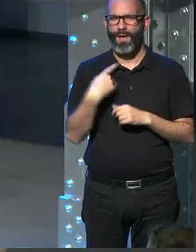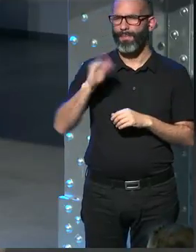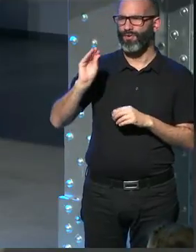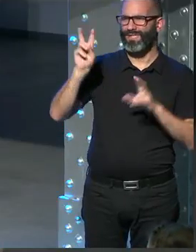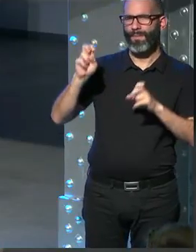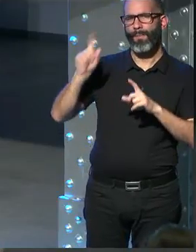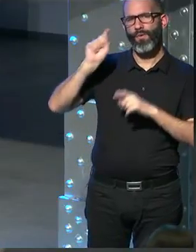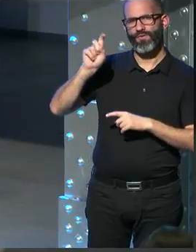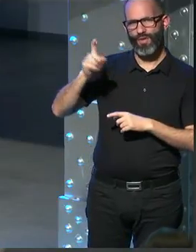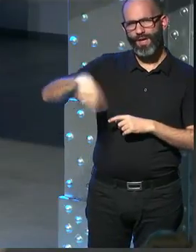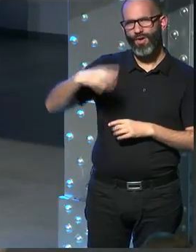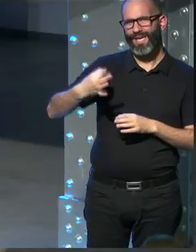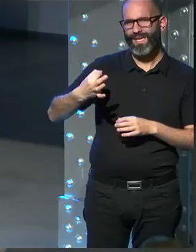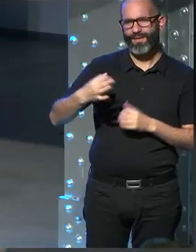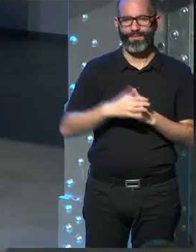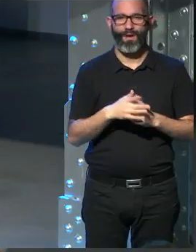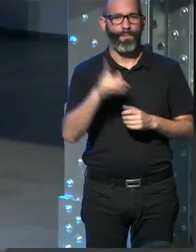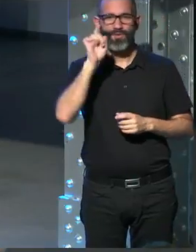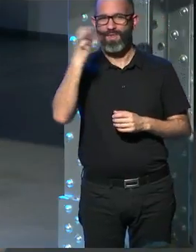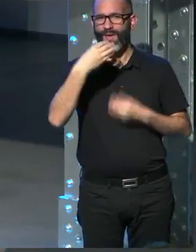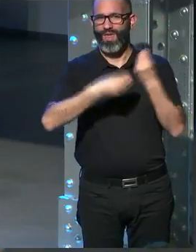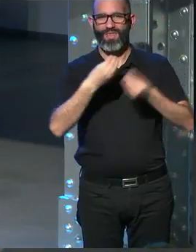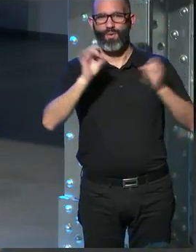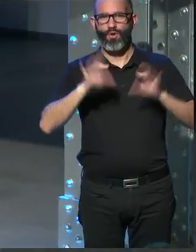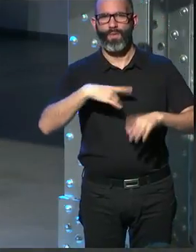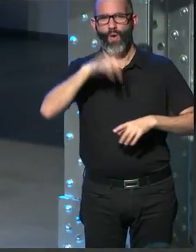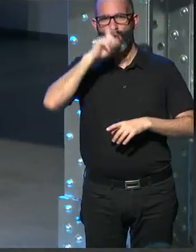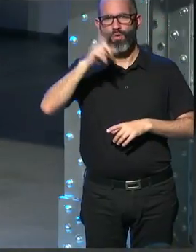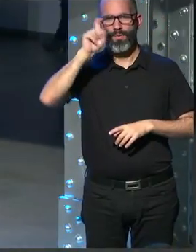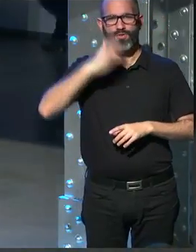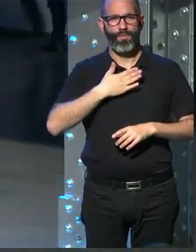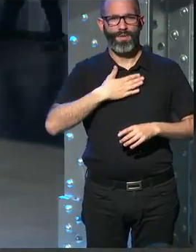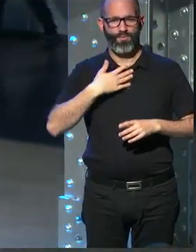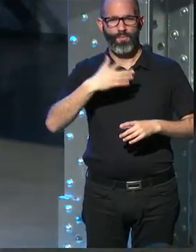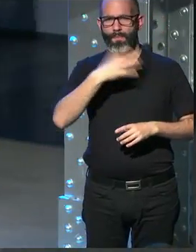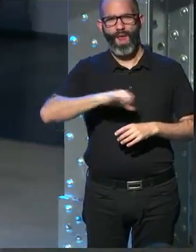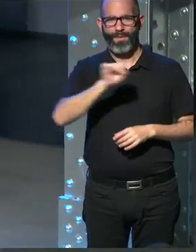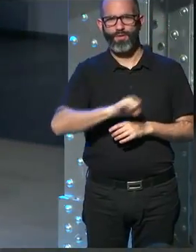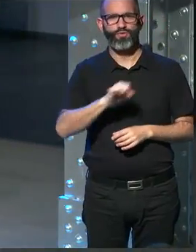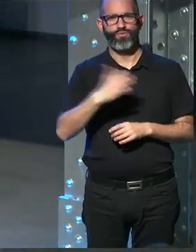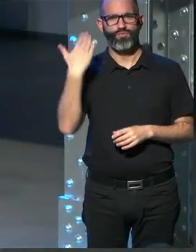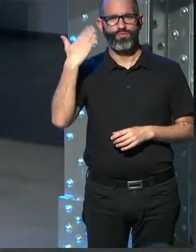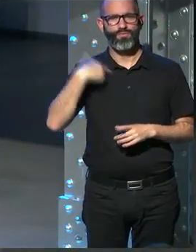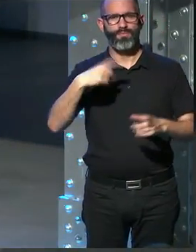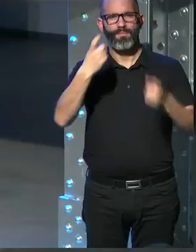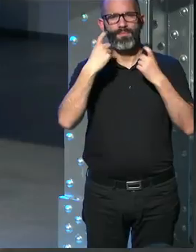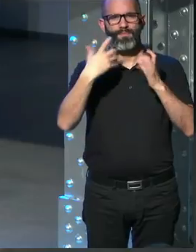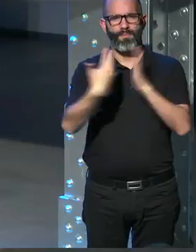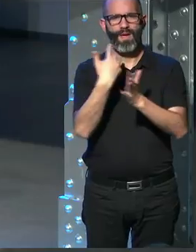Y los profesores deberían hacer lo mismo, pero, a ver, yo recuerdo profesores, yo he tenido profesores fantásticos que me